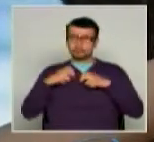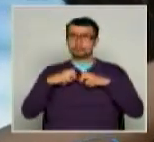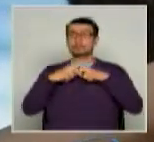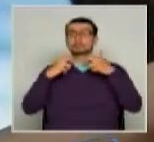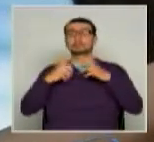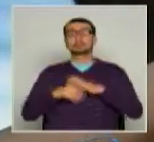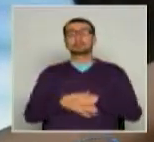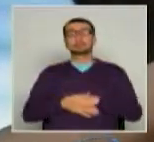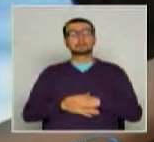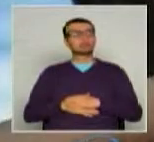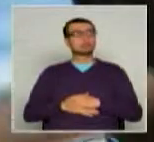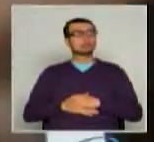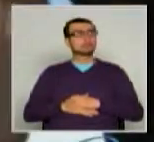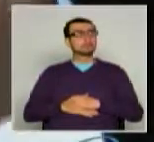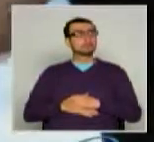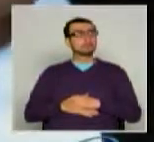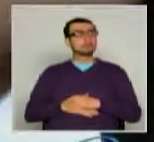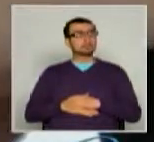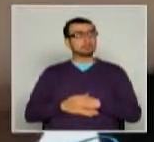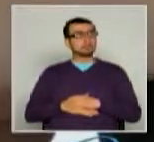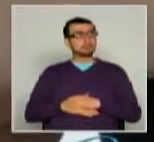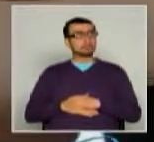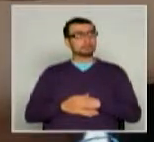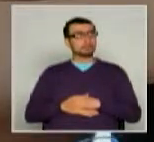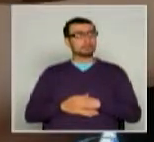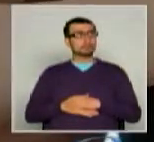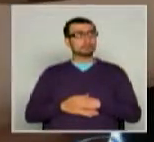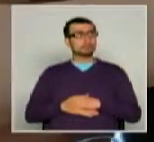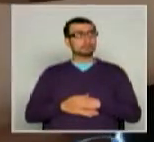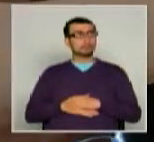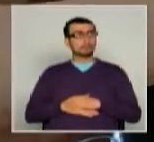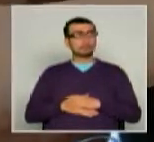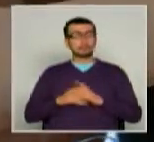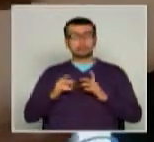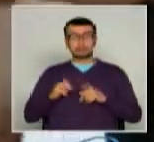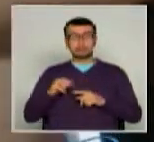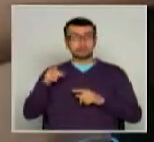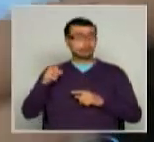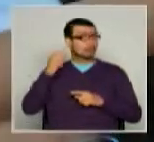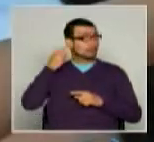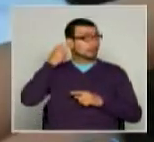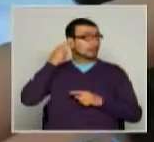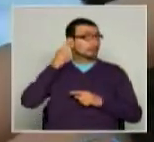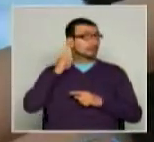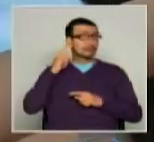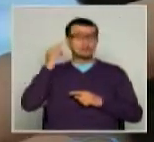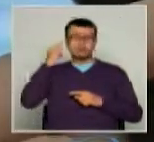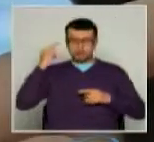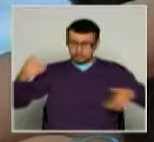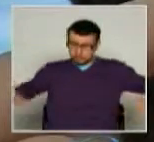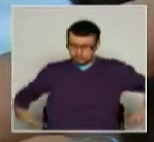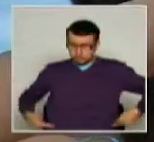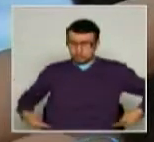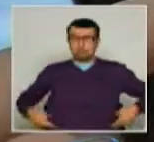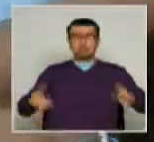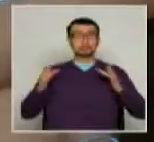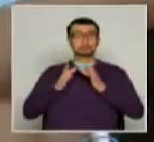Yang hacia la oreja. Trabajamos sobre los puntos lumbales, son las 2 agujas que vemos